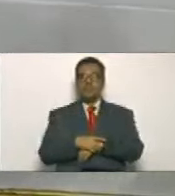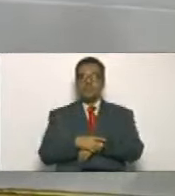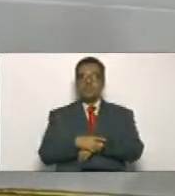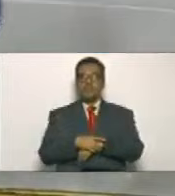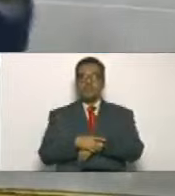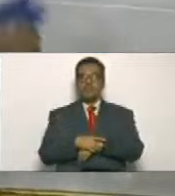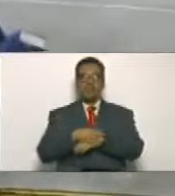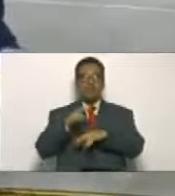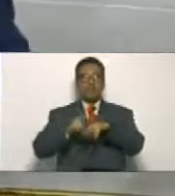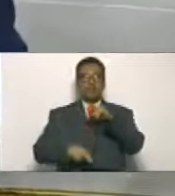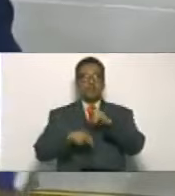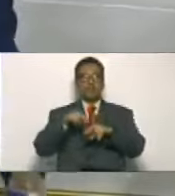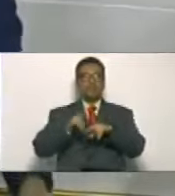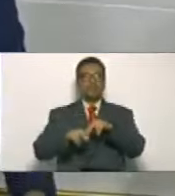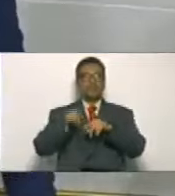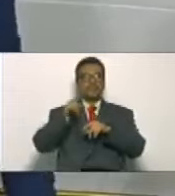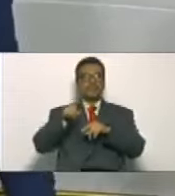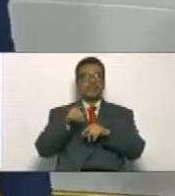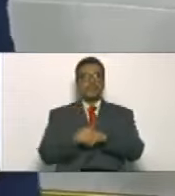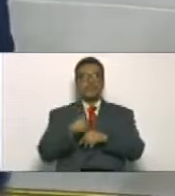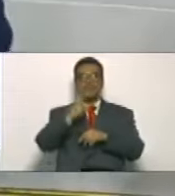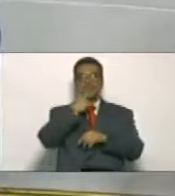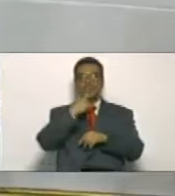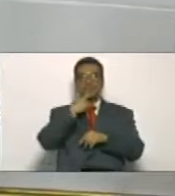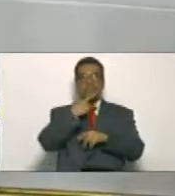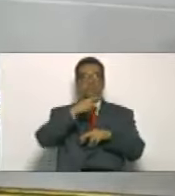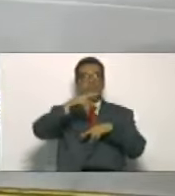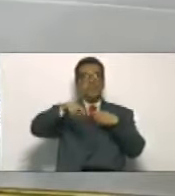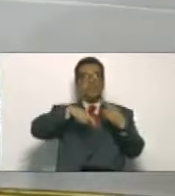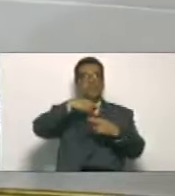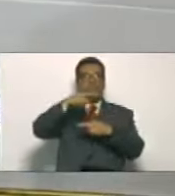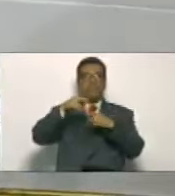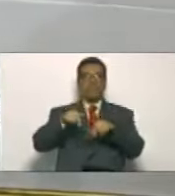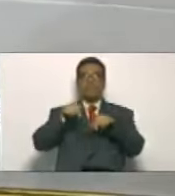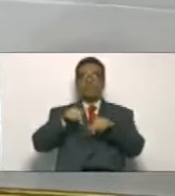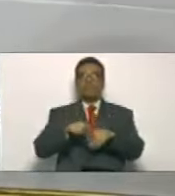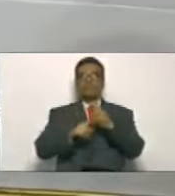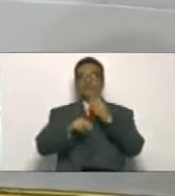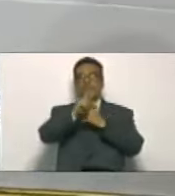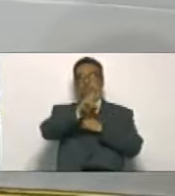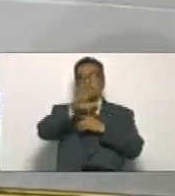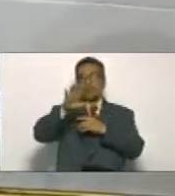para la construcción de esta hermosa revolución. Ahora bien,